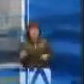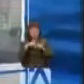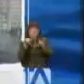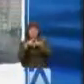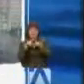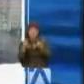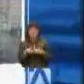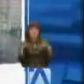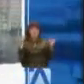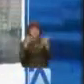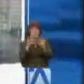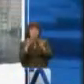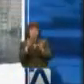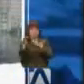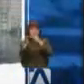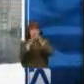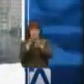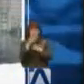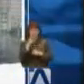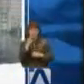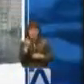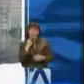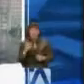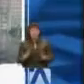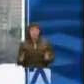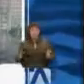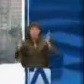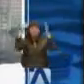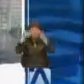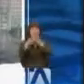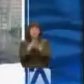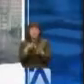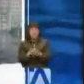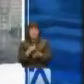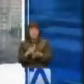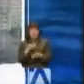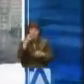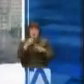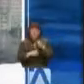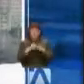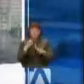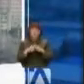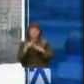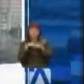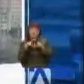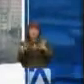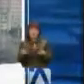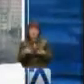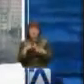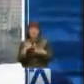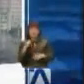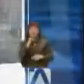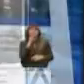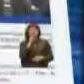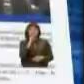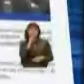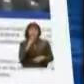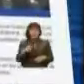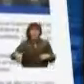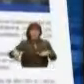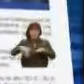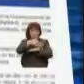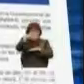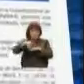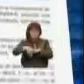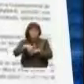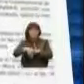desmiente que afectaciones a la plataforma financiera se deban a infraestructura. Problema se dio por colapso de colectores externos. A través